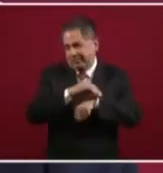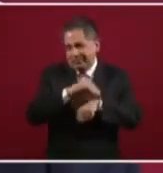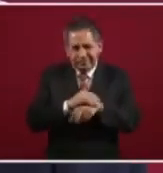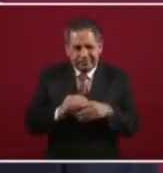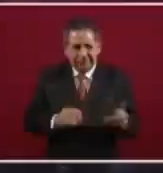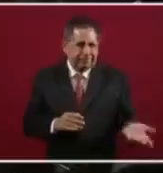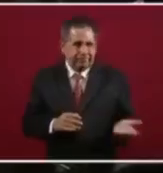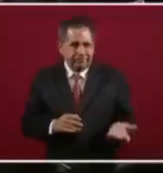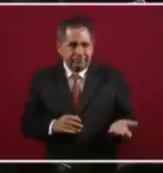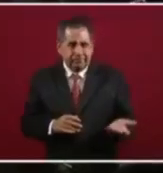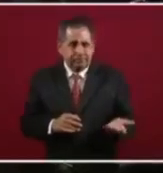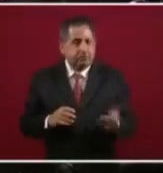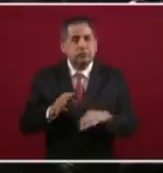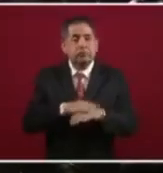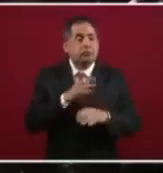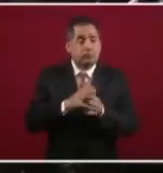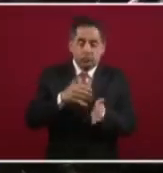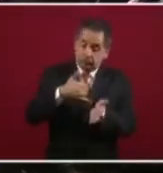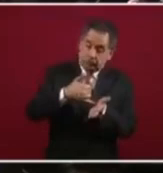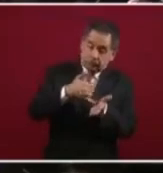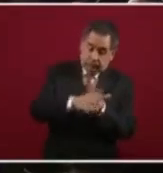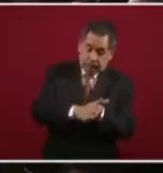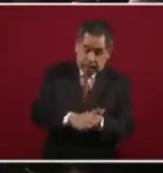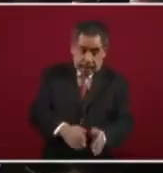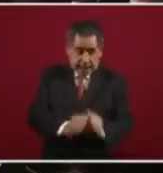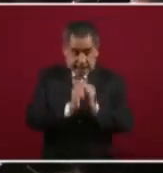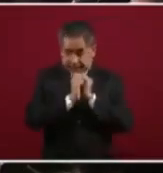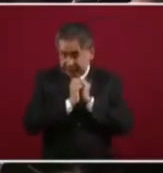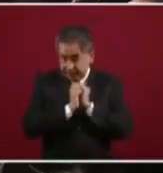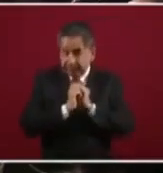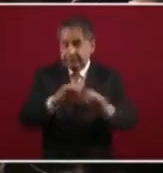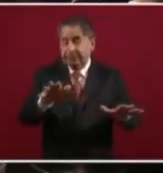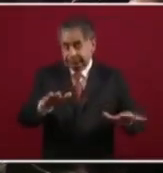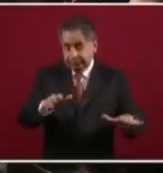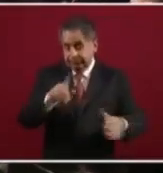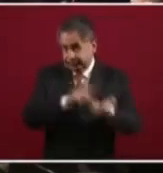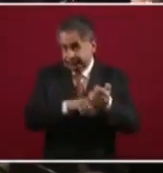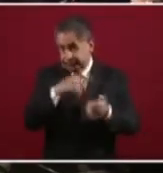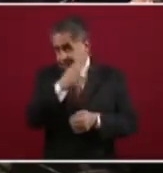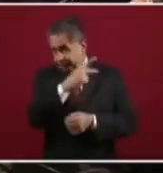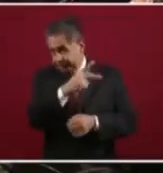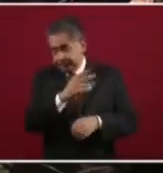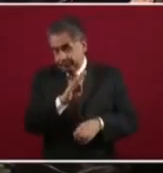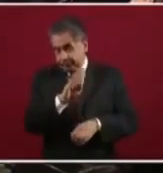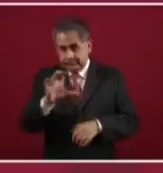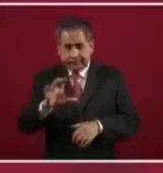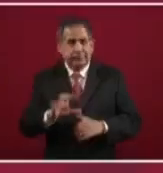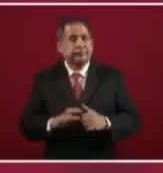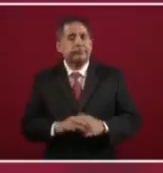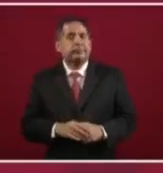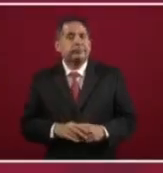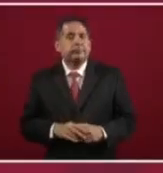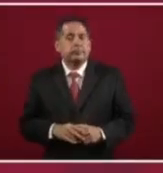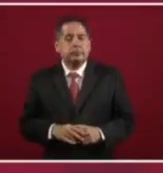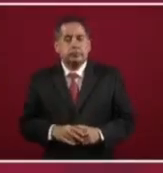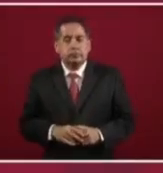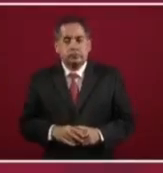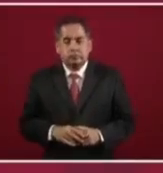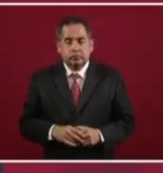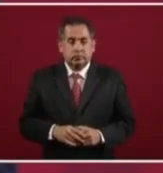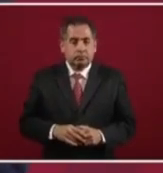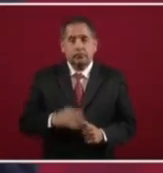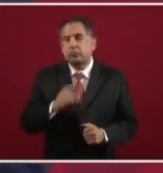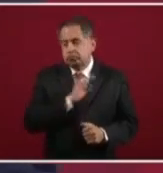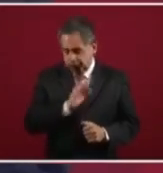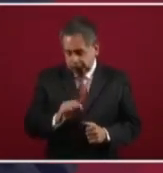periodo de mandato del gobernador Jaime Bonilla, opinó que se tiene que publicar la ley, que es una chicanada que no se publique y aseveró